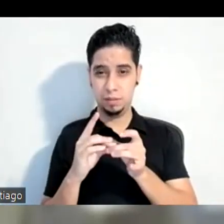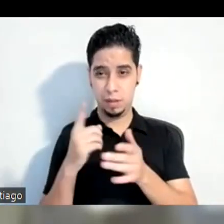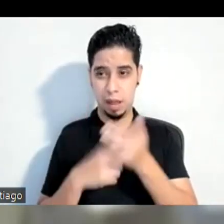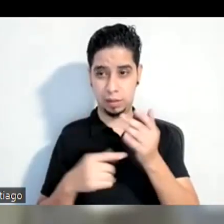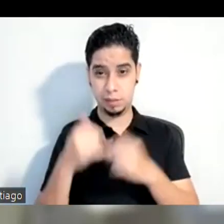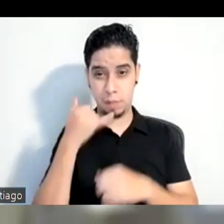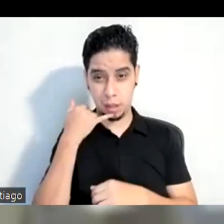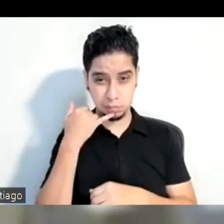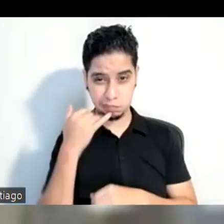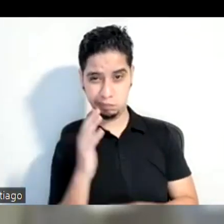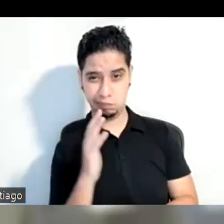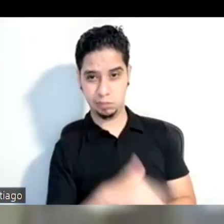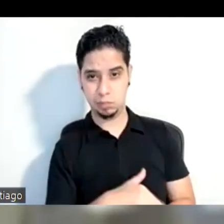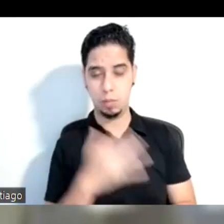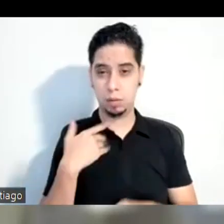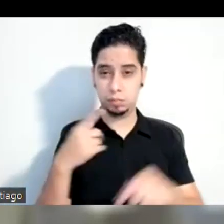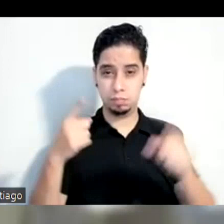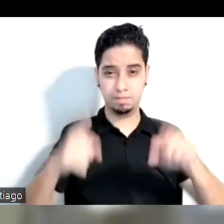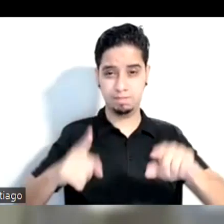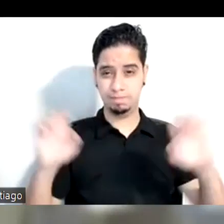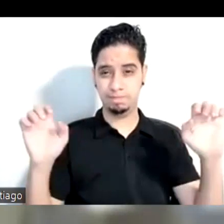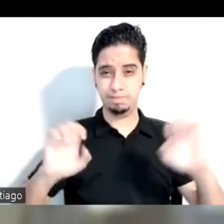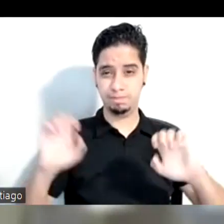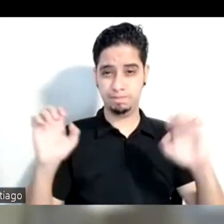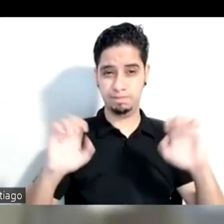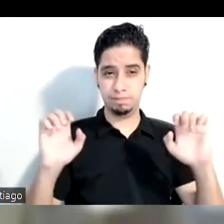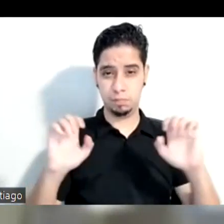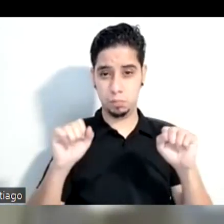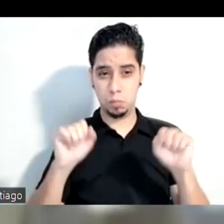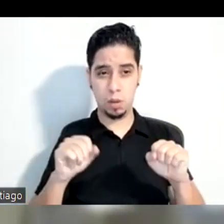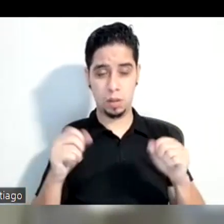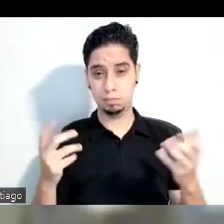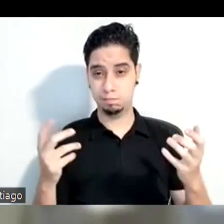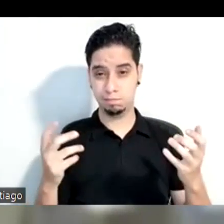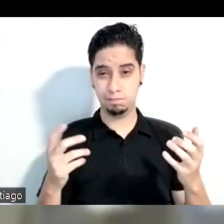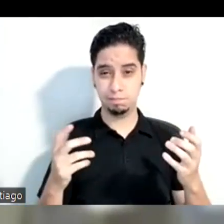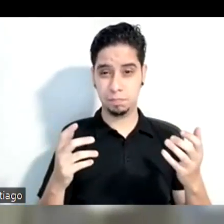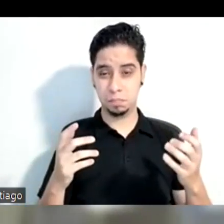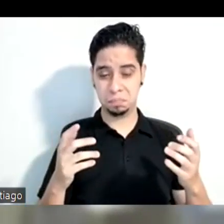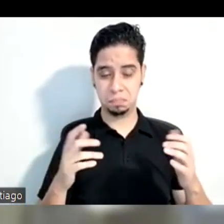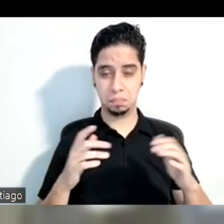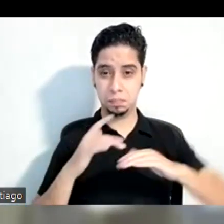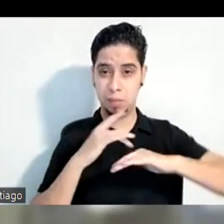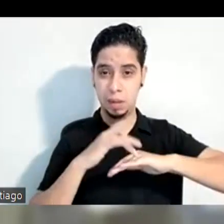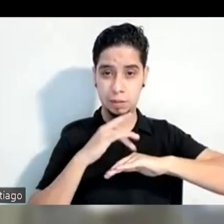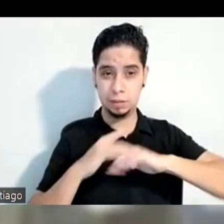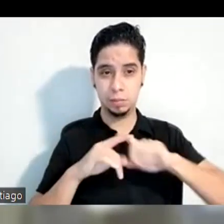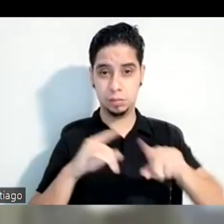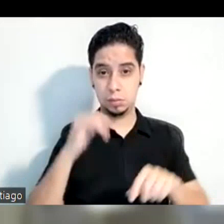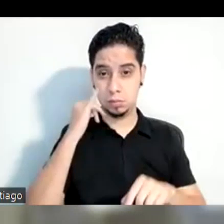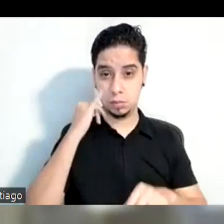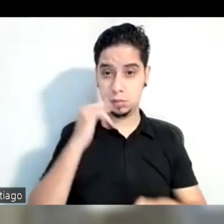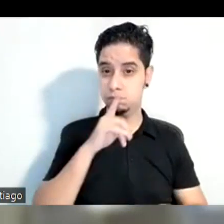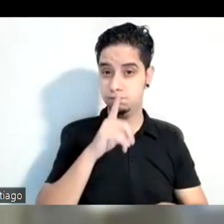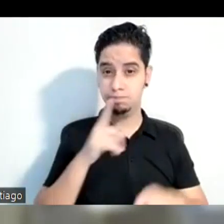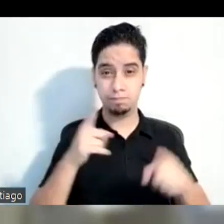no, porque es una emergencia, ¿no? De que esté, digo, puede venir estar vacía el espacio, pero venir un pillo, pero y si la persona está dentro y